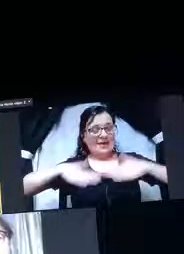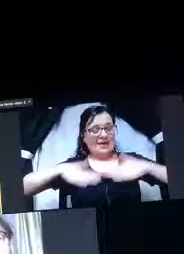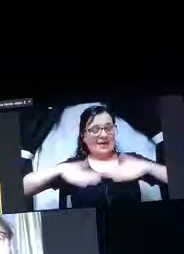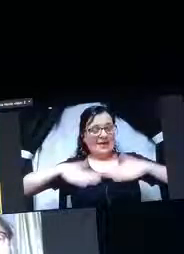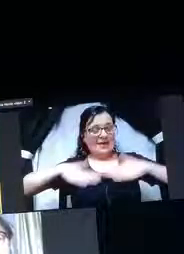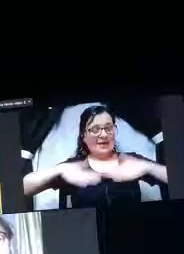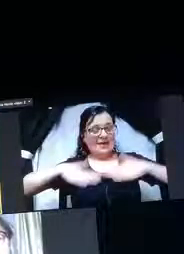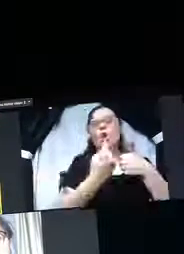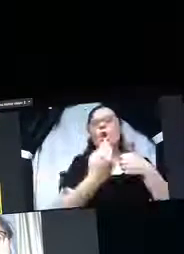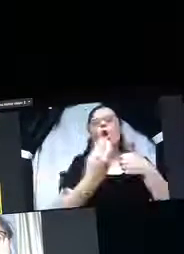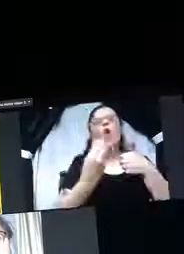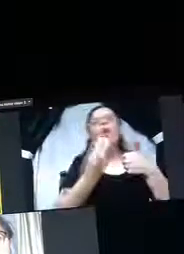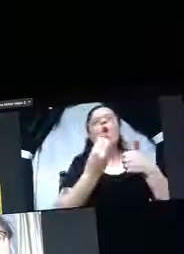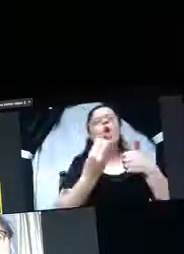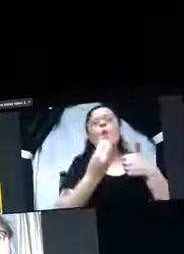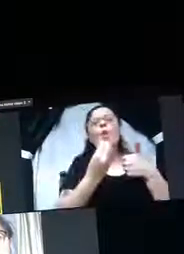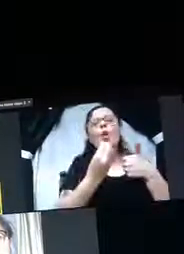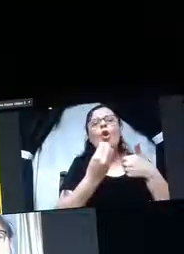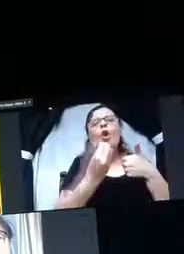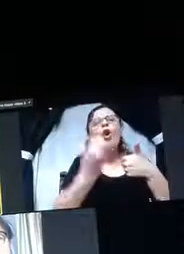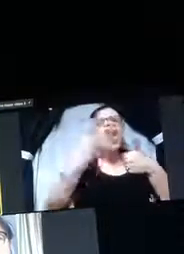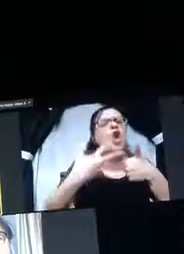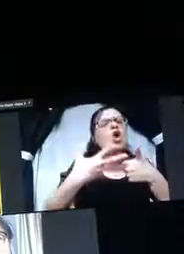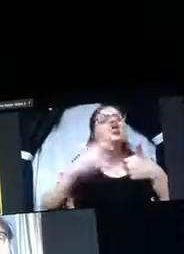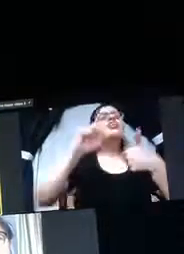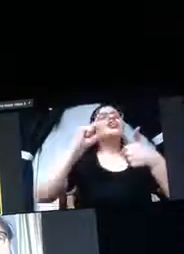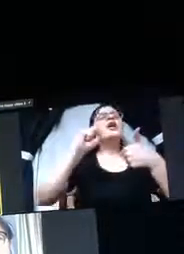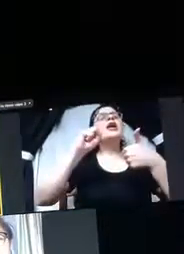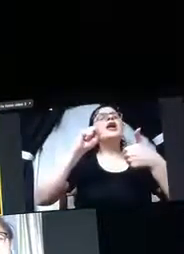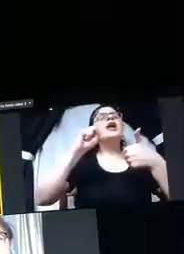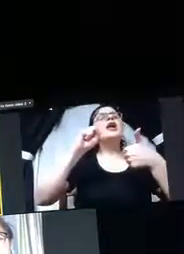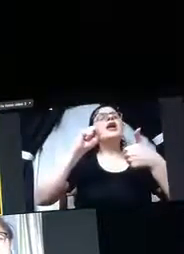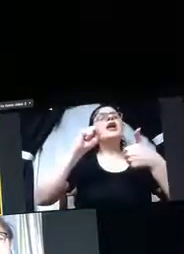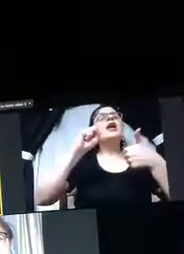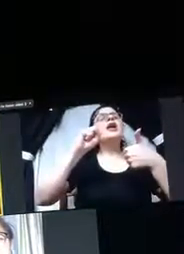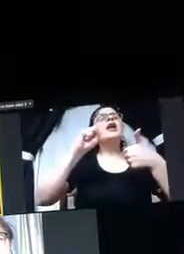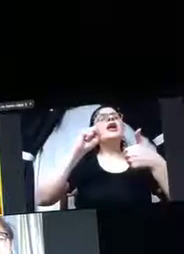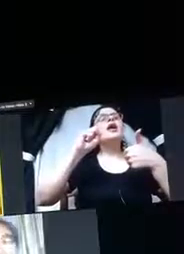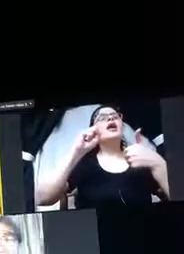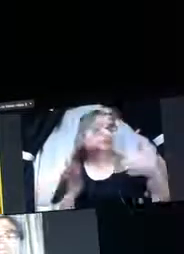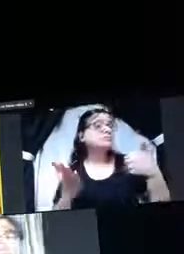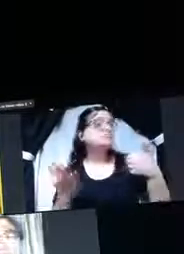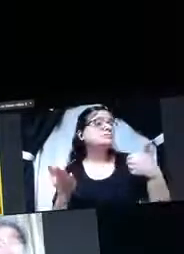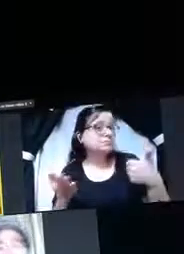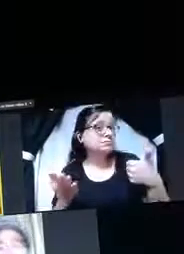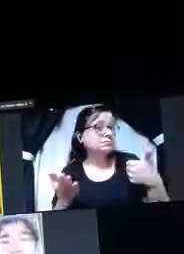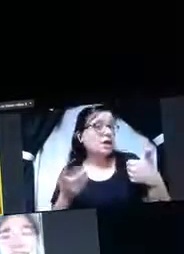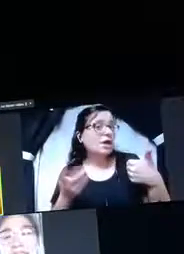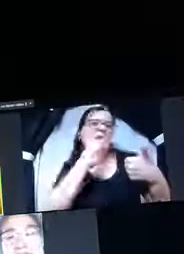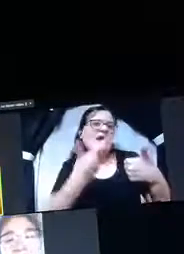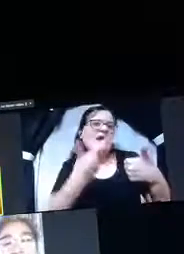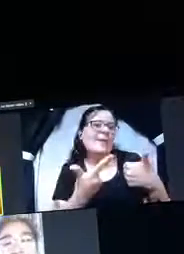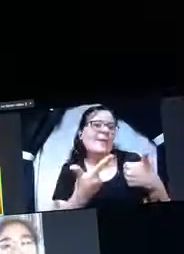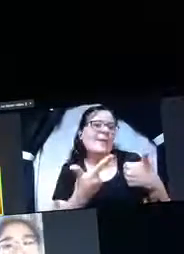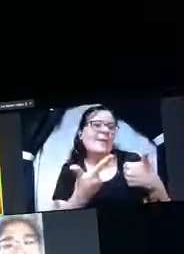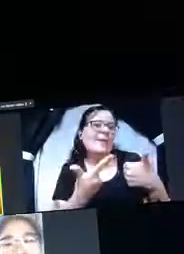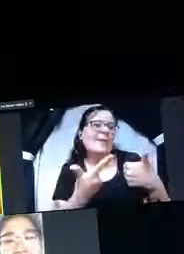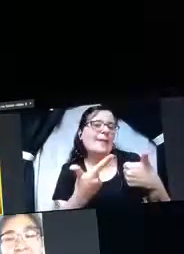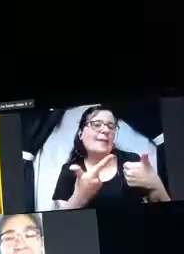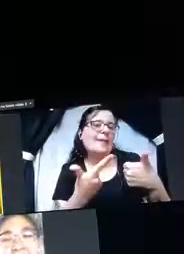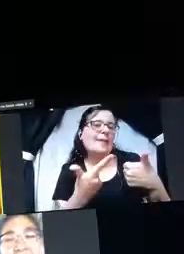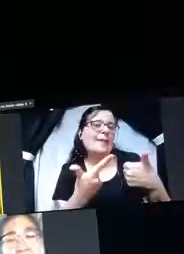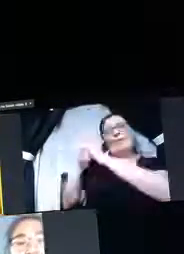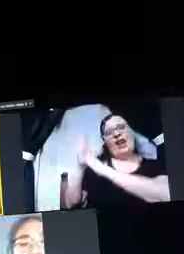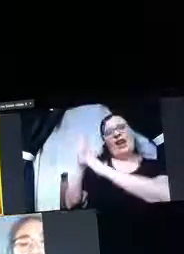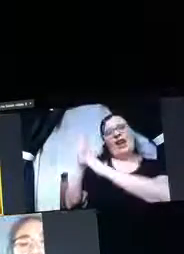La blanca la perdí un tiempo en encontrarla y se puso amarilla con el paso del tiempo. ¿O cuál fue